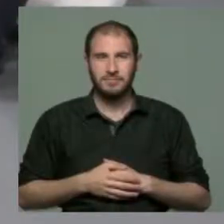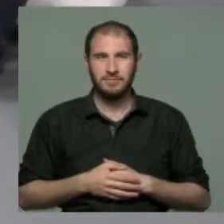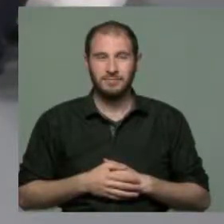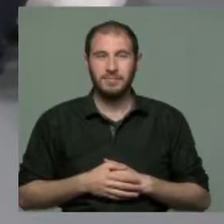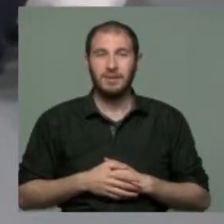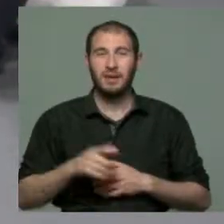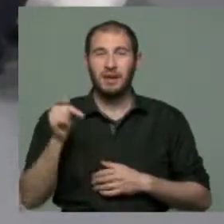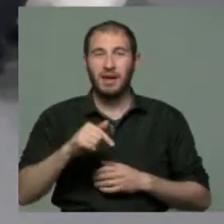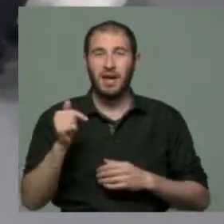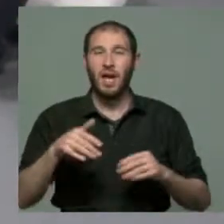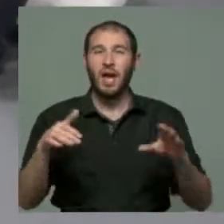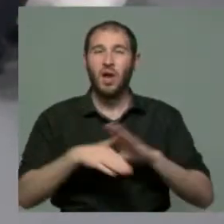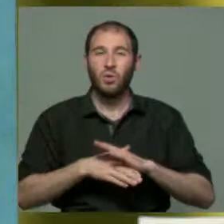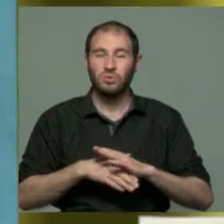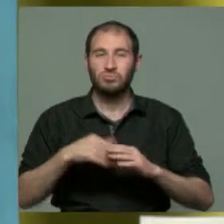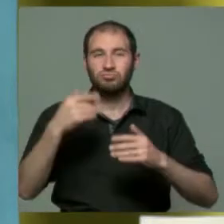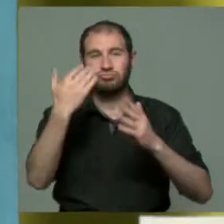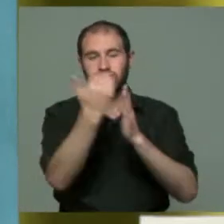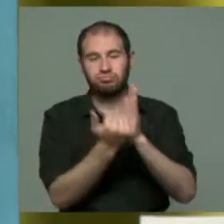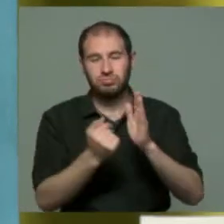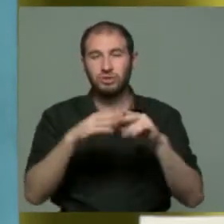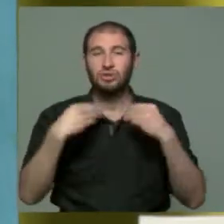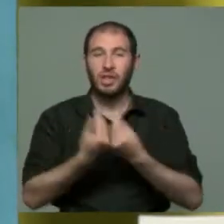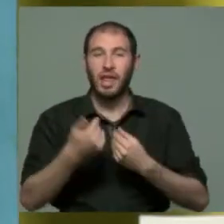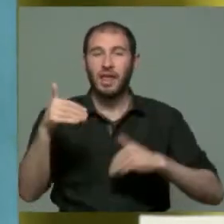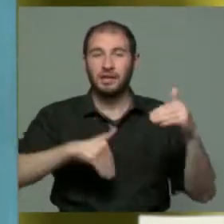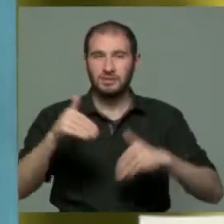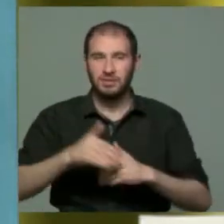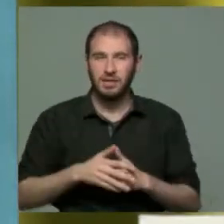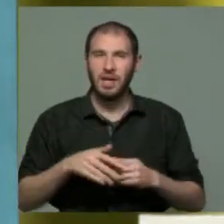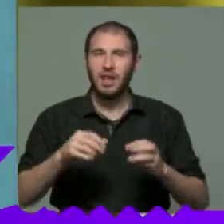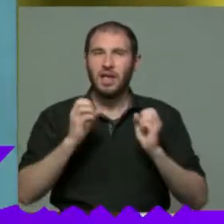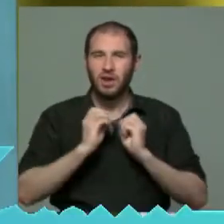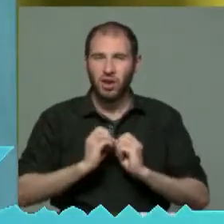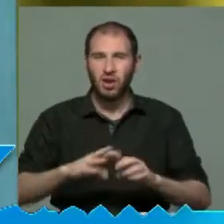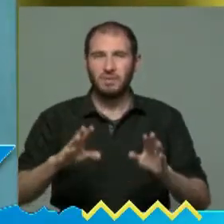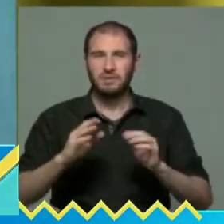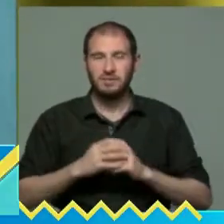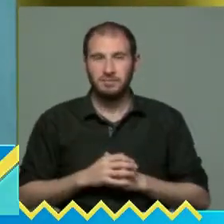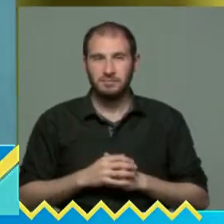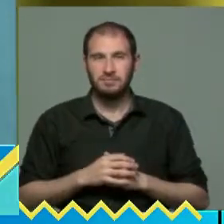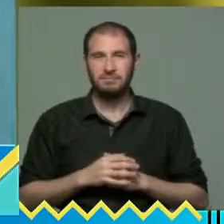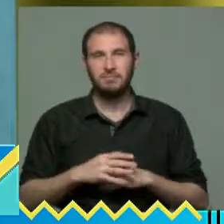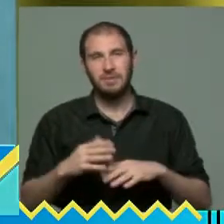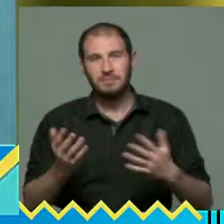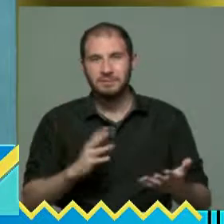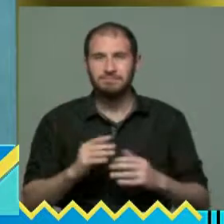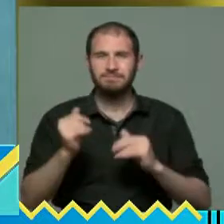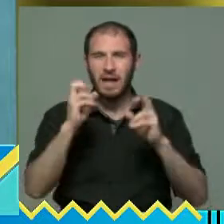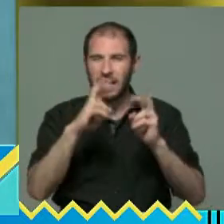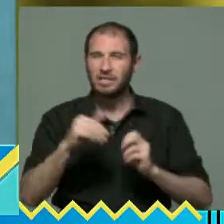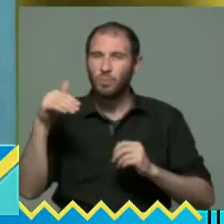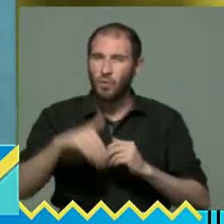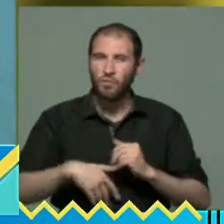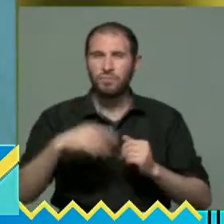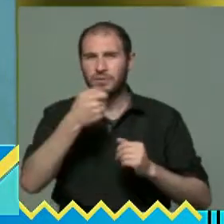Bien, ahí justamente los resultados que tienen que ver con estas elecciones y ya empezamos a, por así decirlo, hacer un análisis más profundo